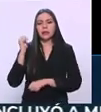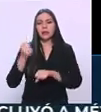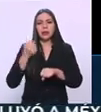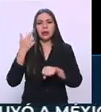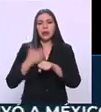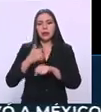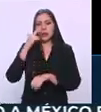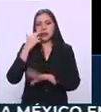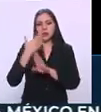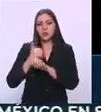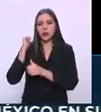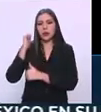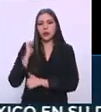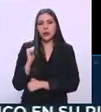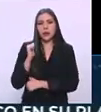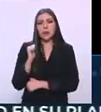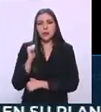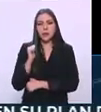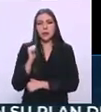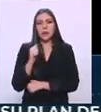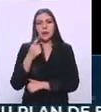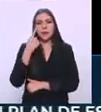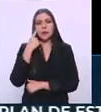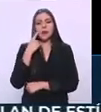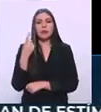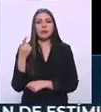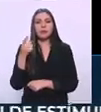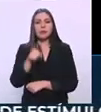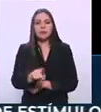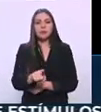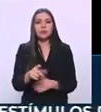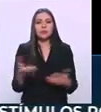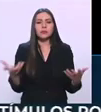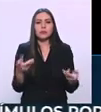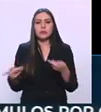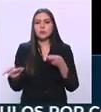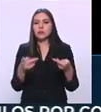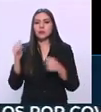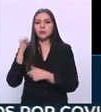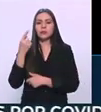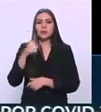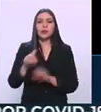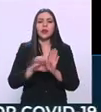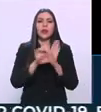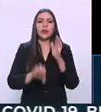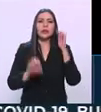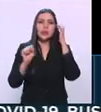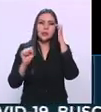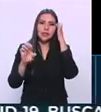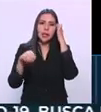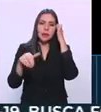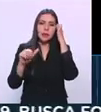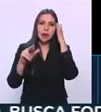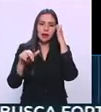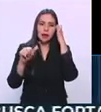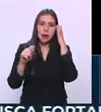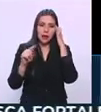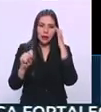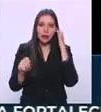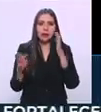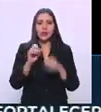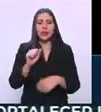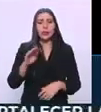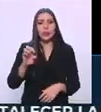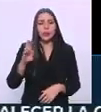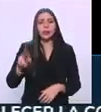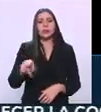la capacidad de autoridad, de ejercer actos de autoridad, como es la Semarnat, la SADER, y